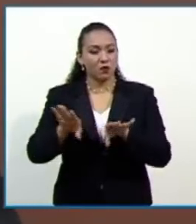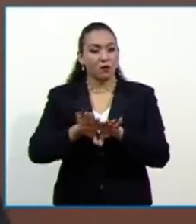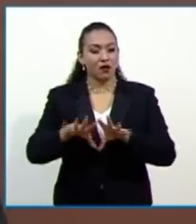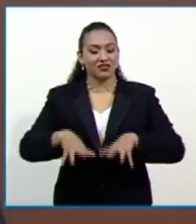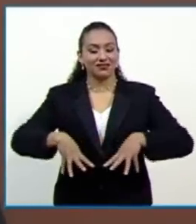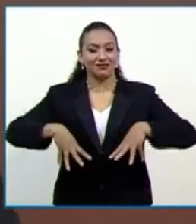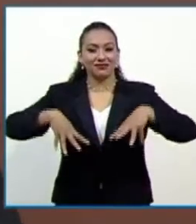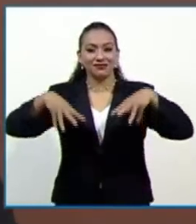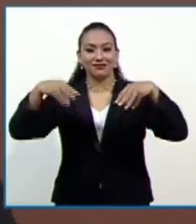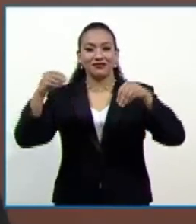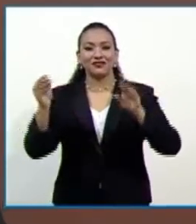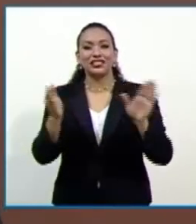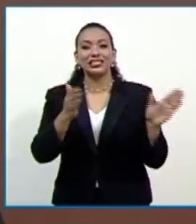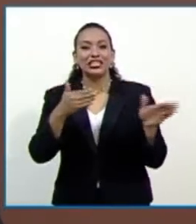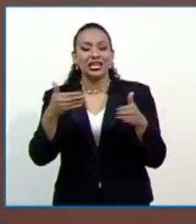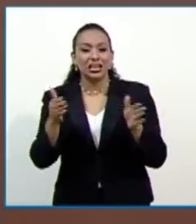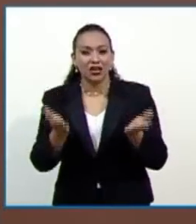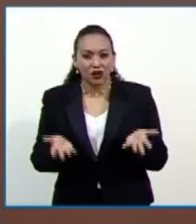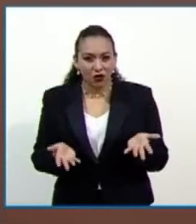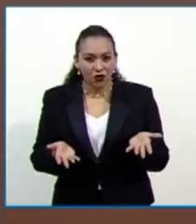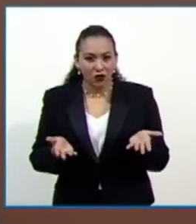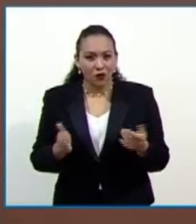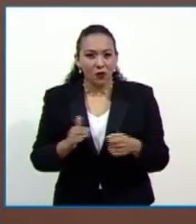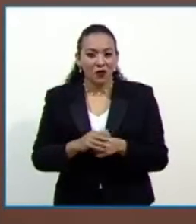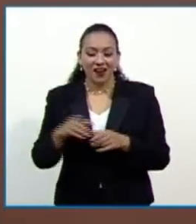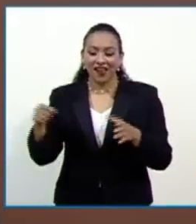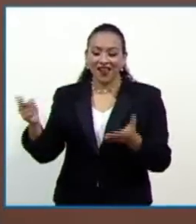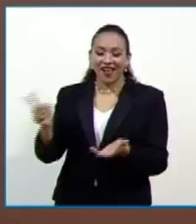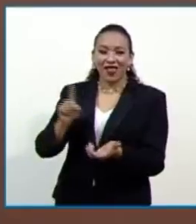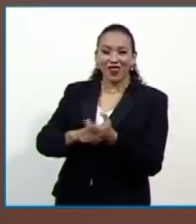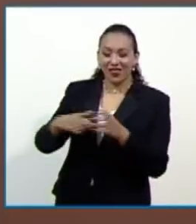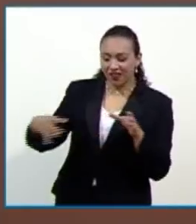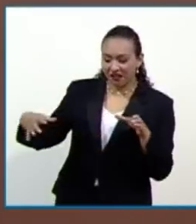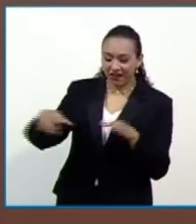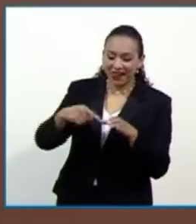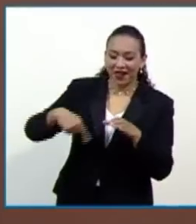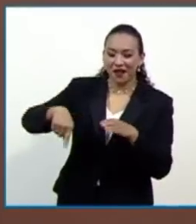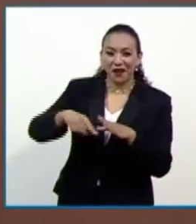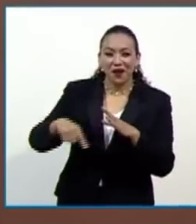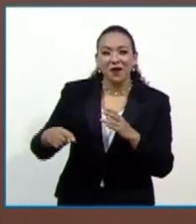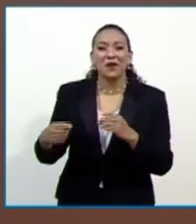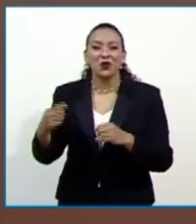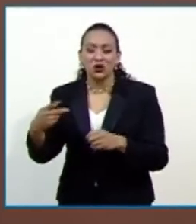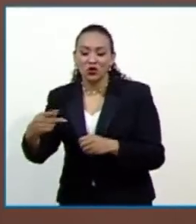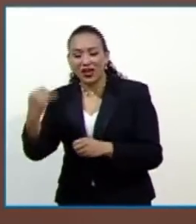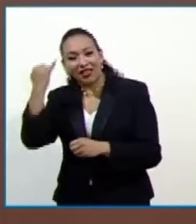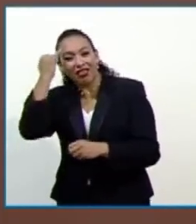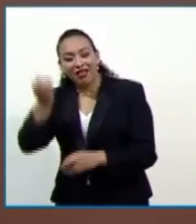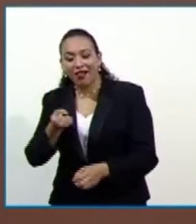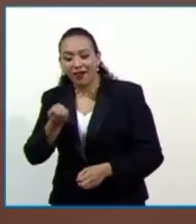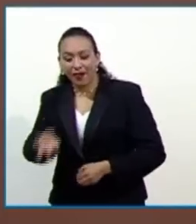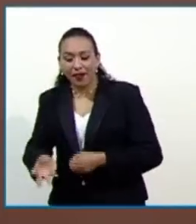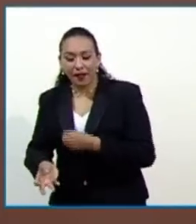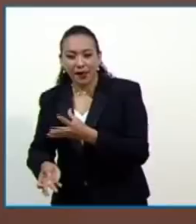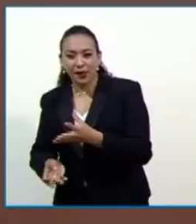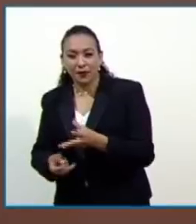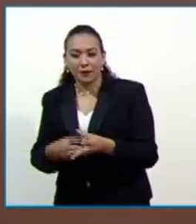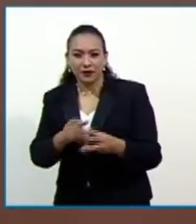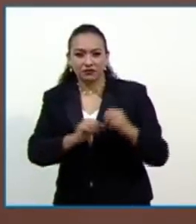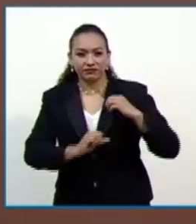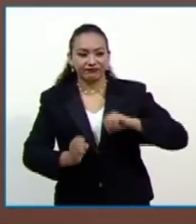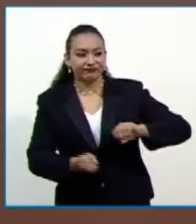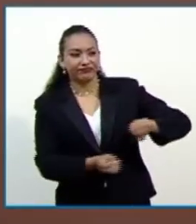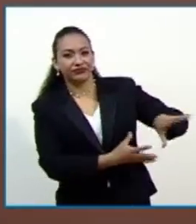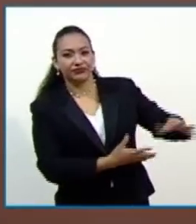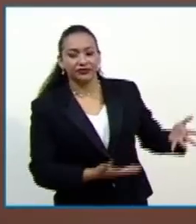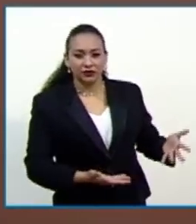en el que reina la improvisación, las decisiones al vapor, la falta de racionalidad,